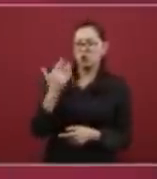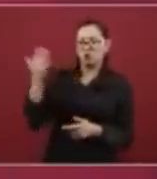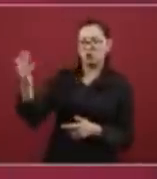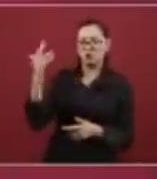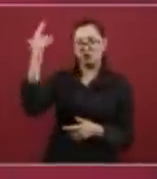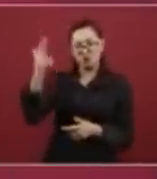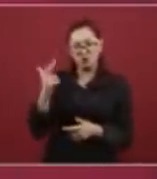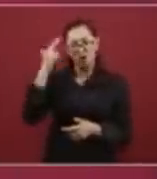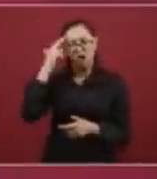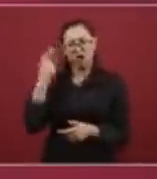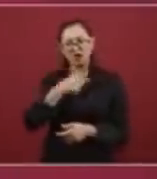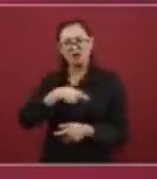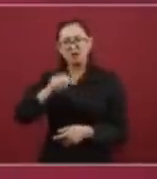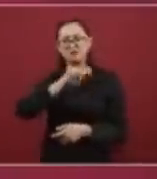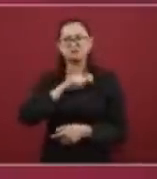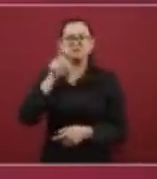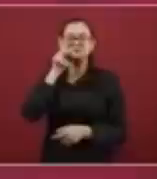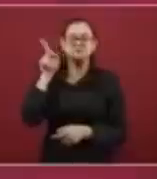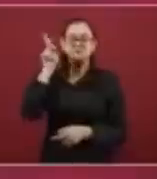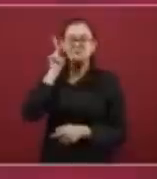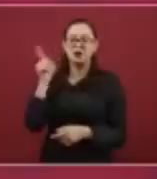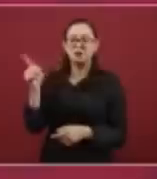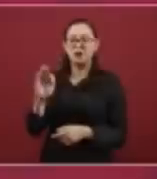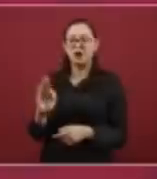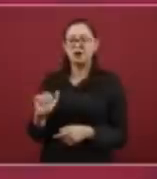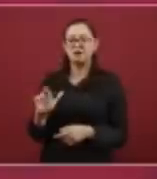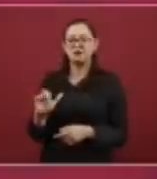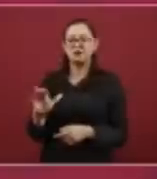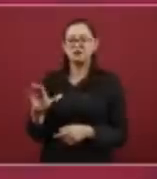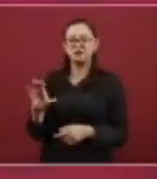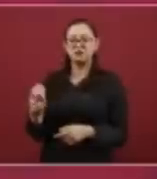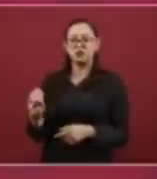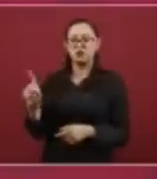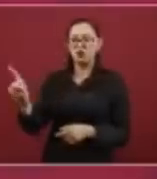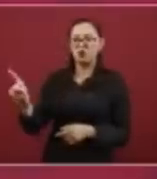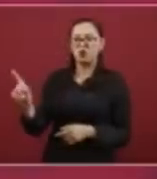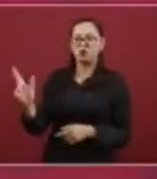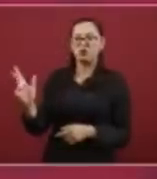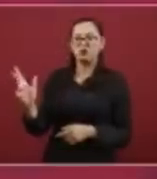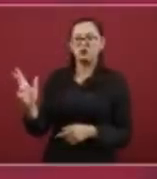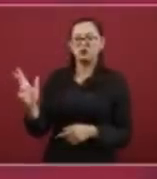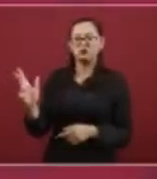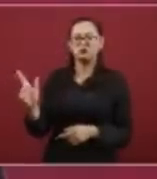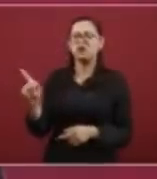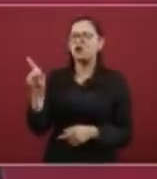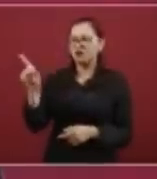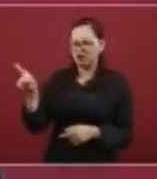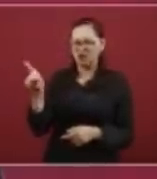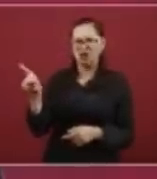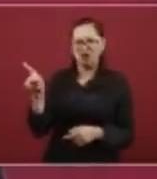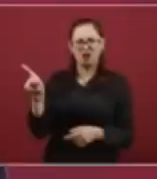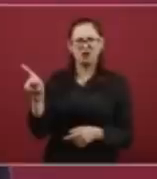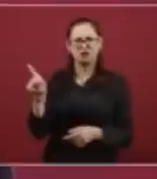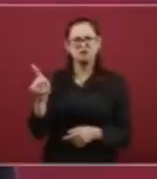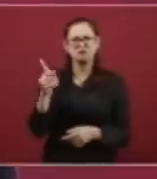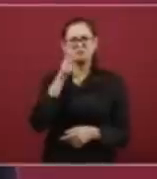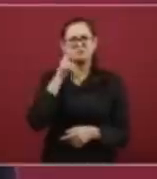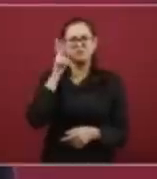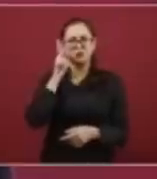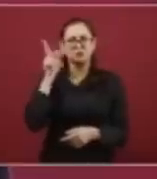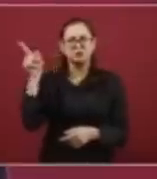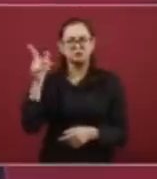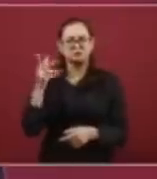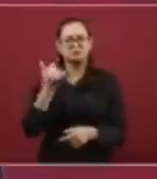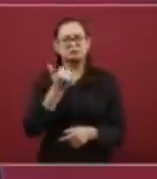España, al Papa Francisco, que dicho sea de paso, ya lo ha hecho, lo hizo en Bolivia,